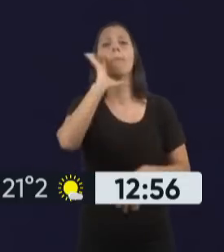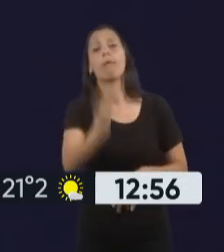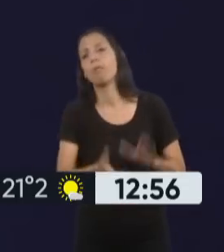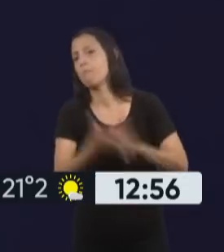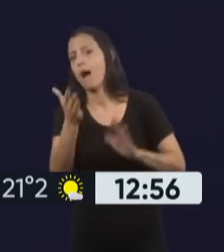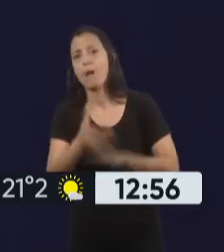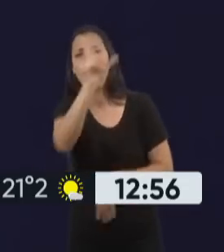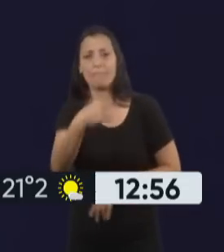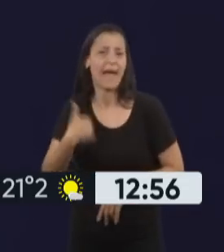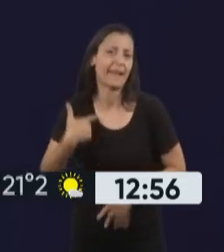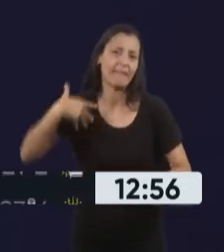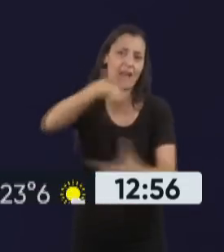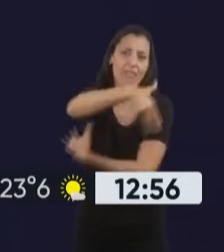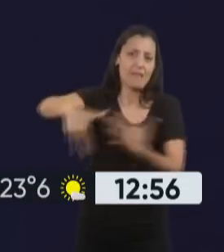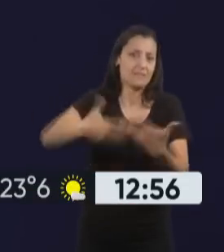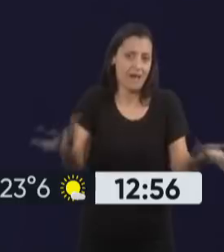la Argentina.